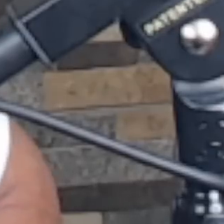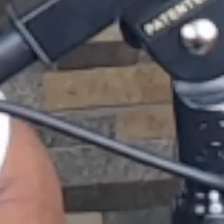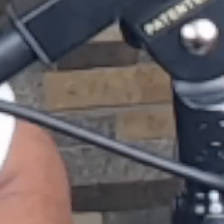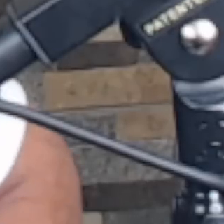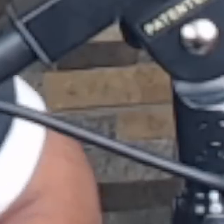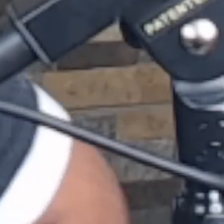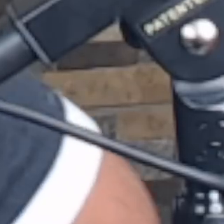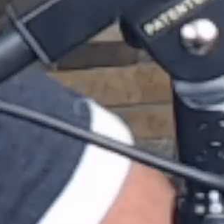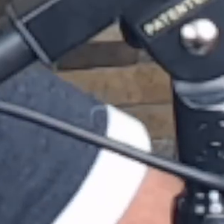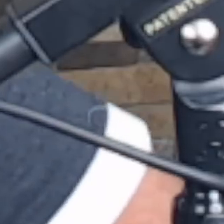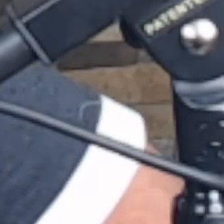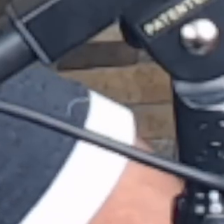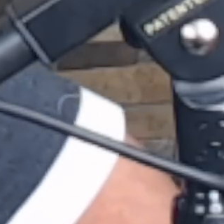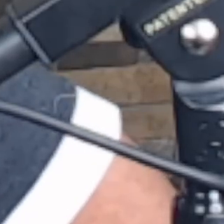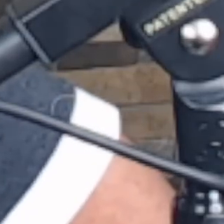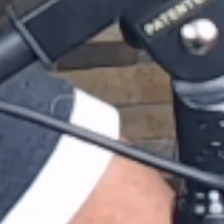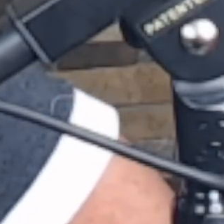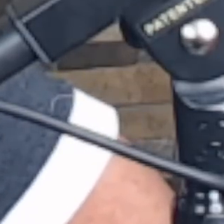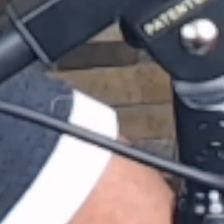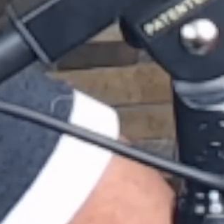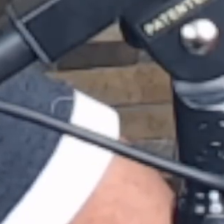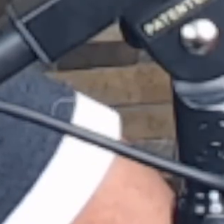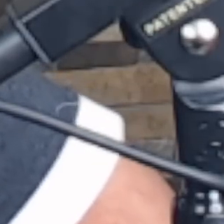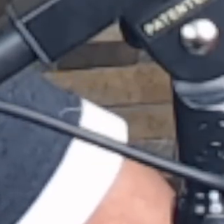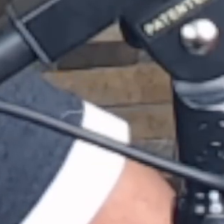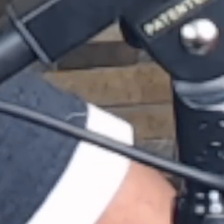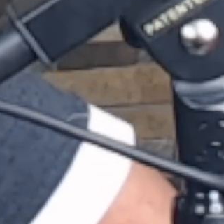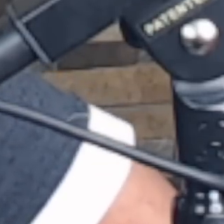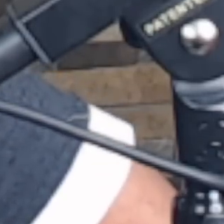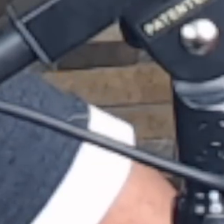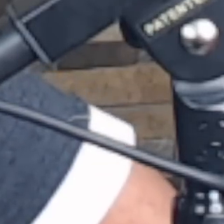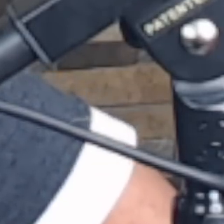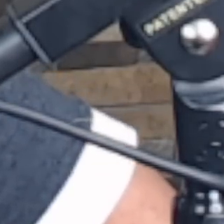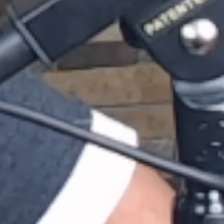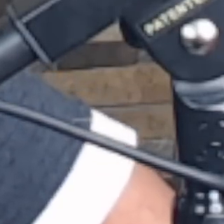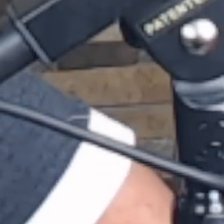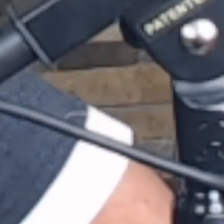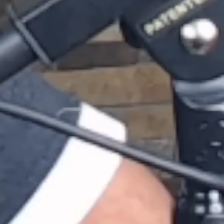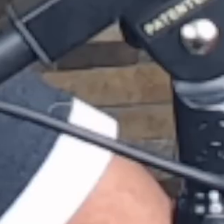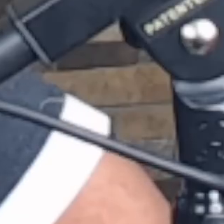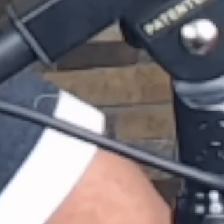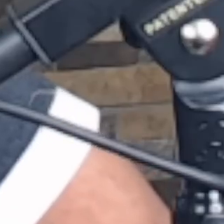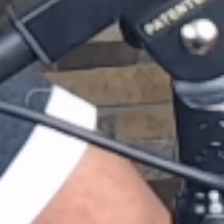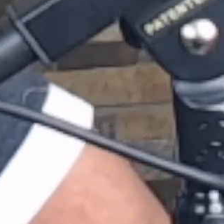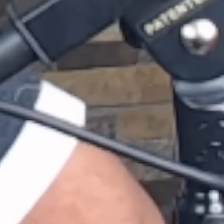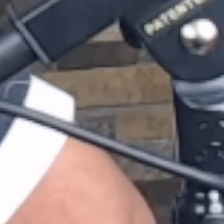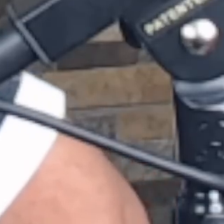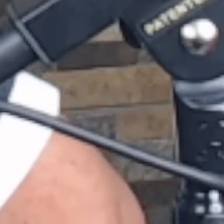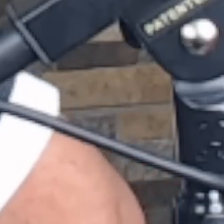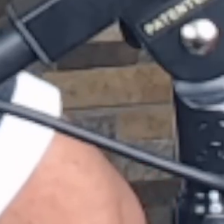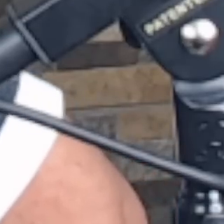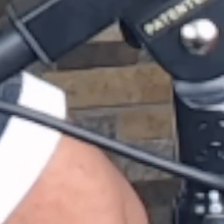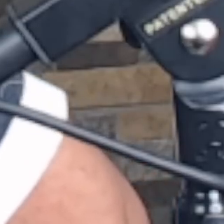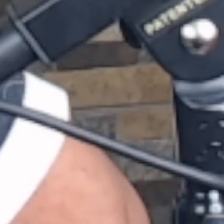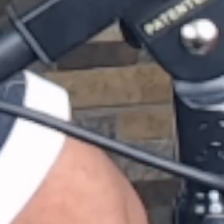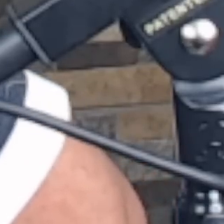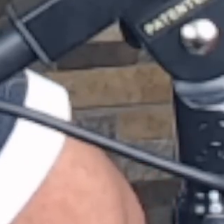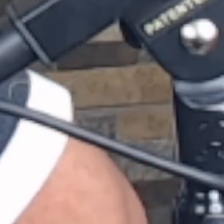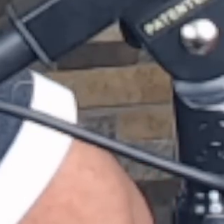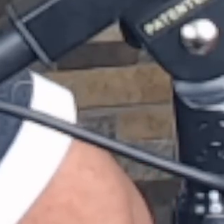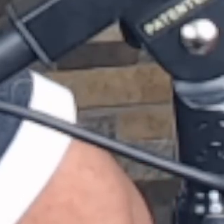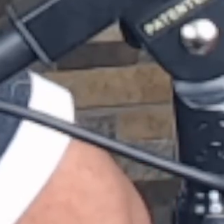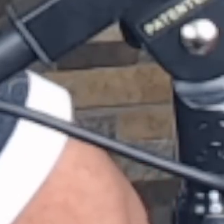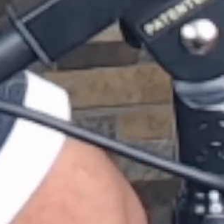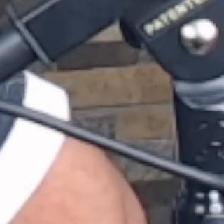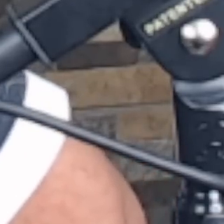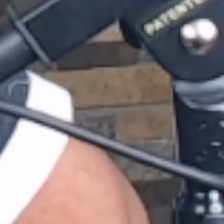¿Qué tan fuerte puede ser que estén molestos? Debe estar preocupada la directora de, bueno, la dueña de proceso,